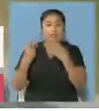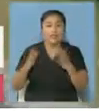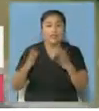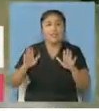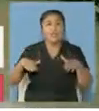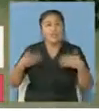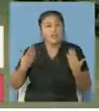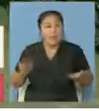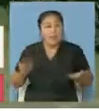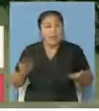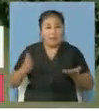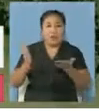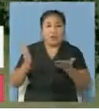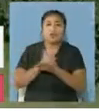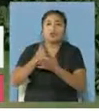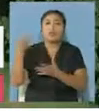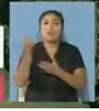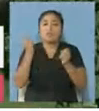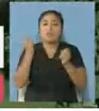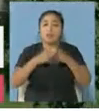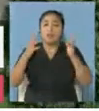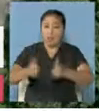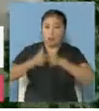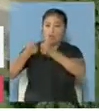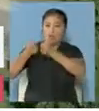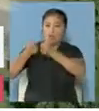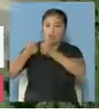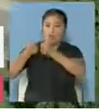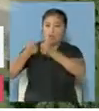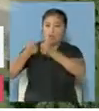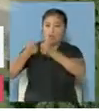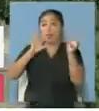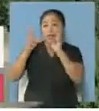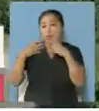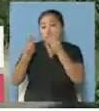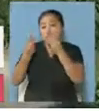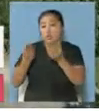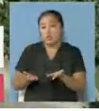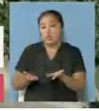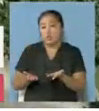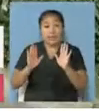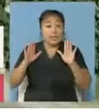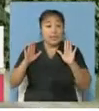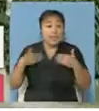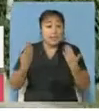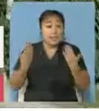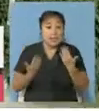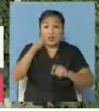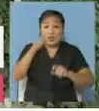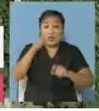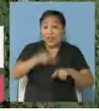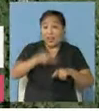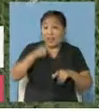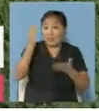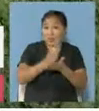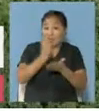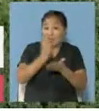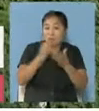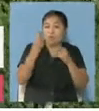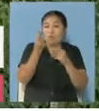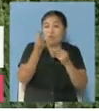han posibilitado producciones importantes acompañadas por un buen clima. Y esto ha terminado deprimiendo los precios de nuestros